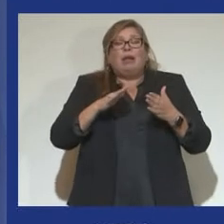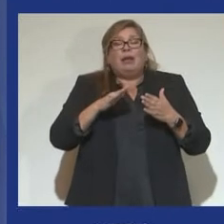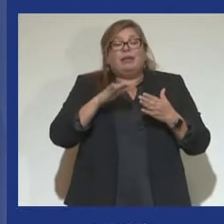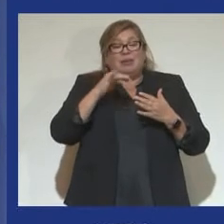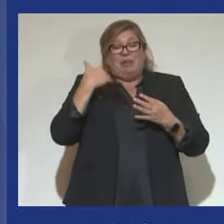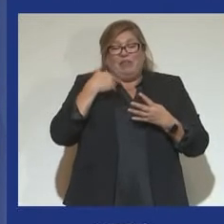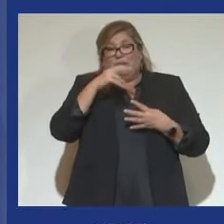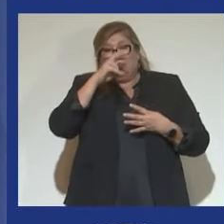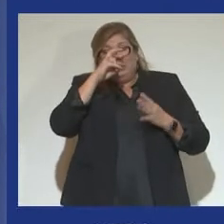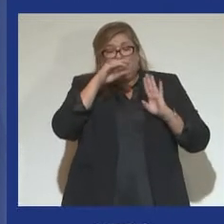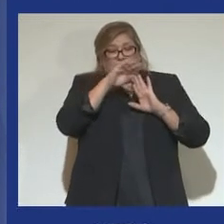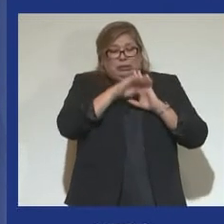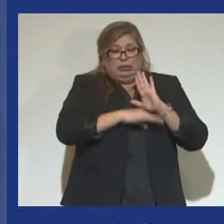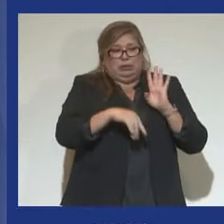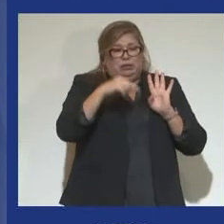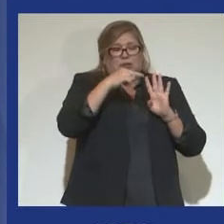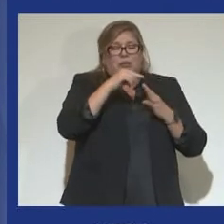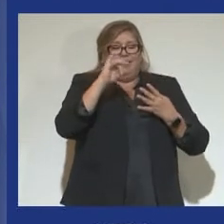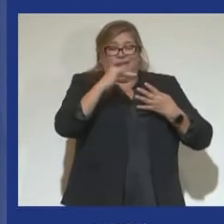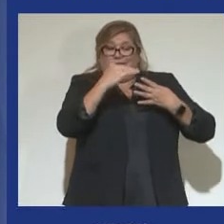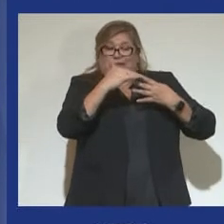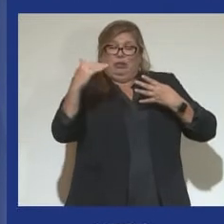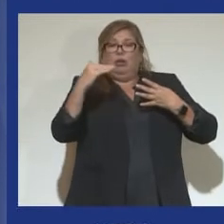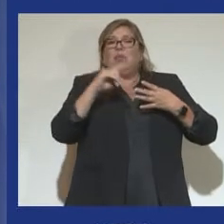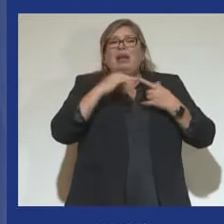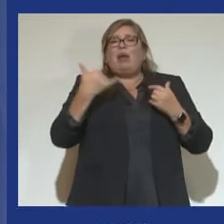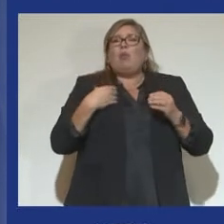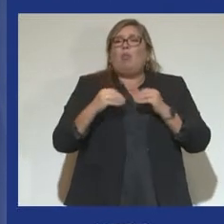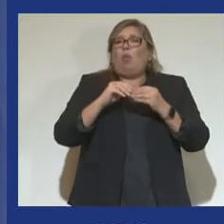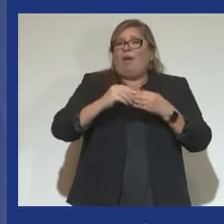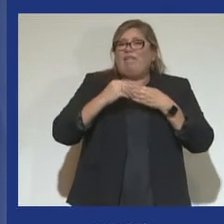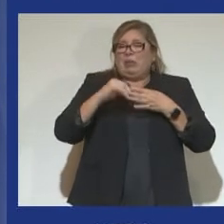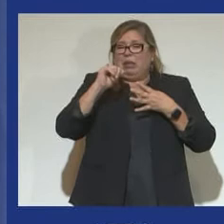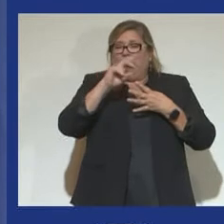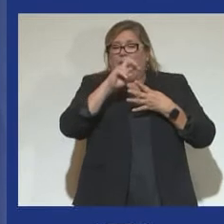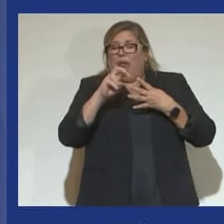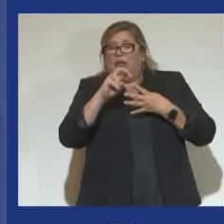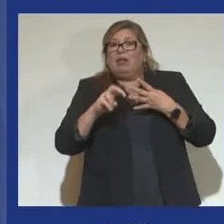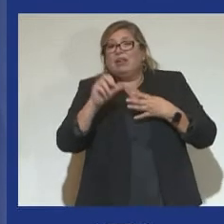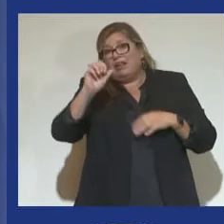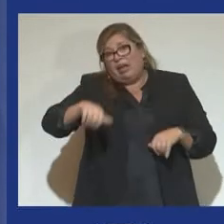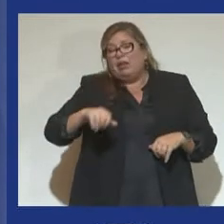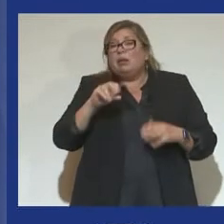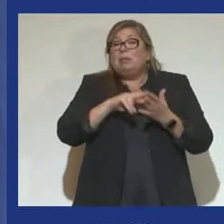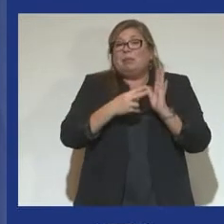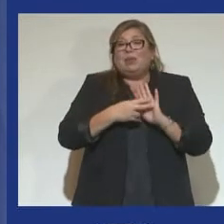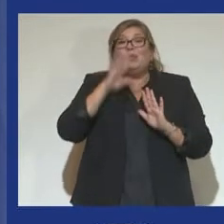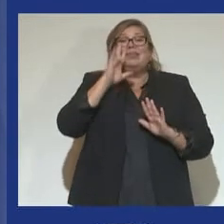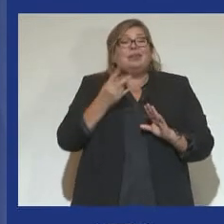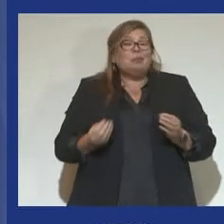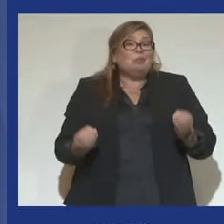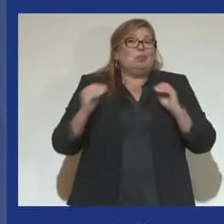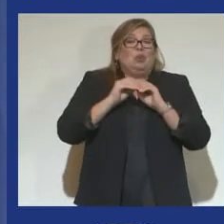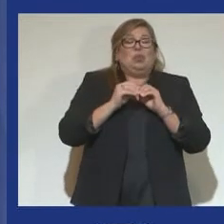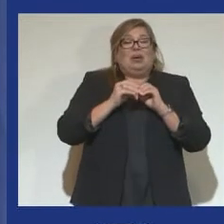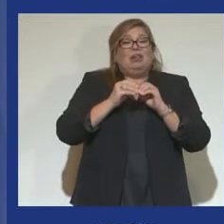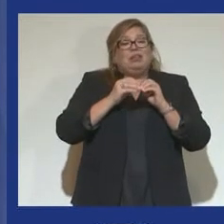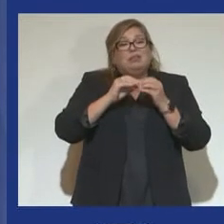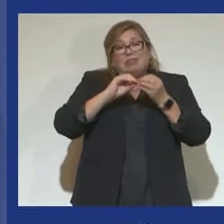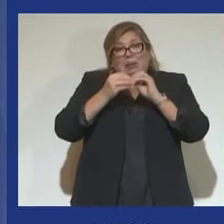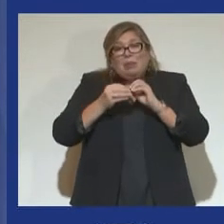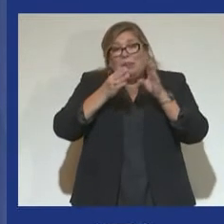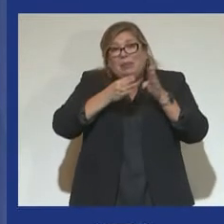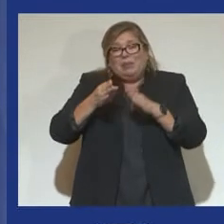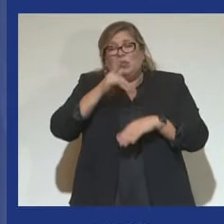entre los niveles y espero y usted debería esperar que veremos un aumento sustancial